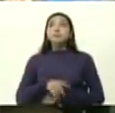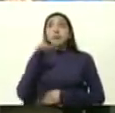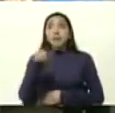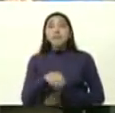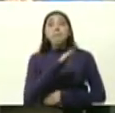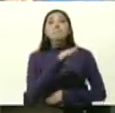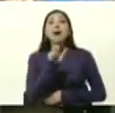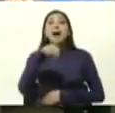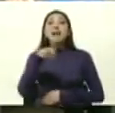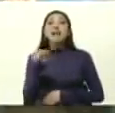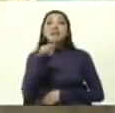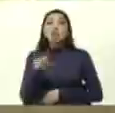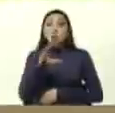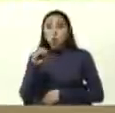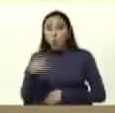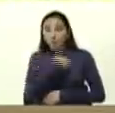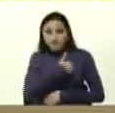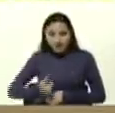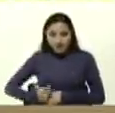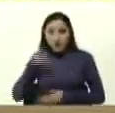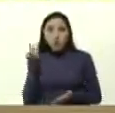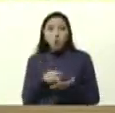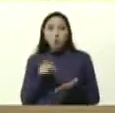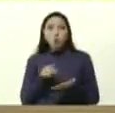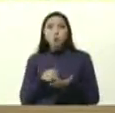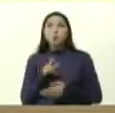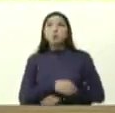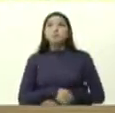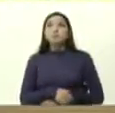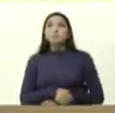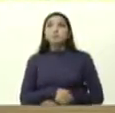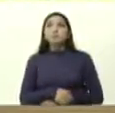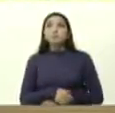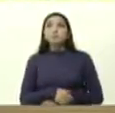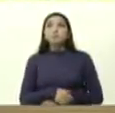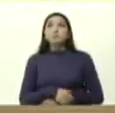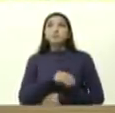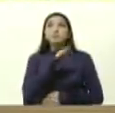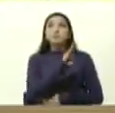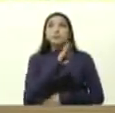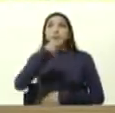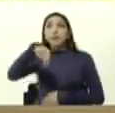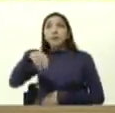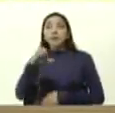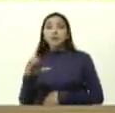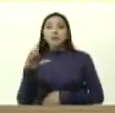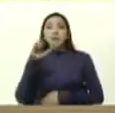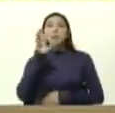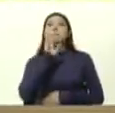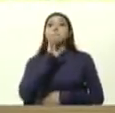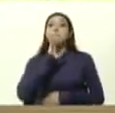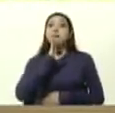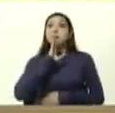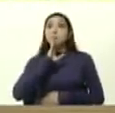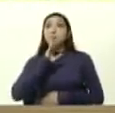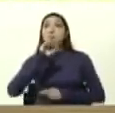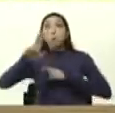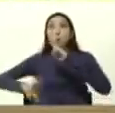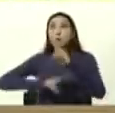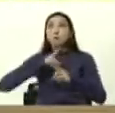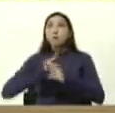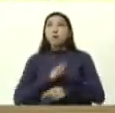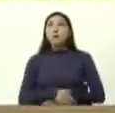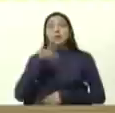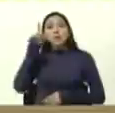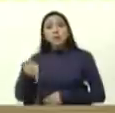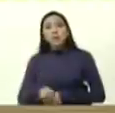Banesco, Jorge Luis Nogueroles, presidente del BNC Banco Universal. Y saludo también la